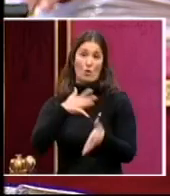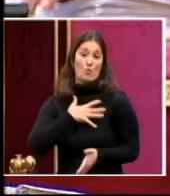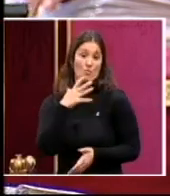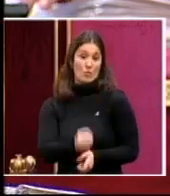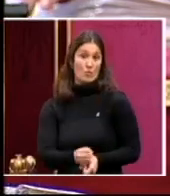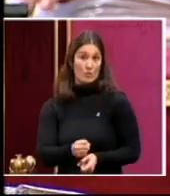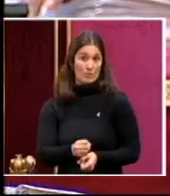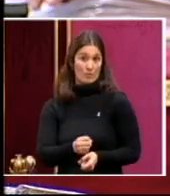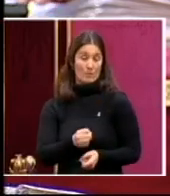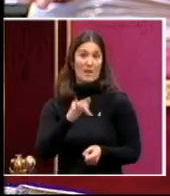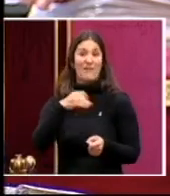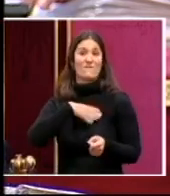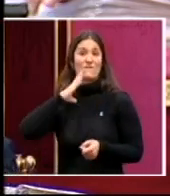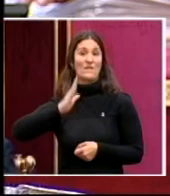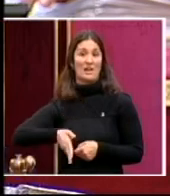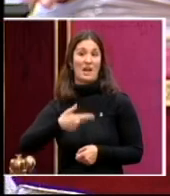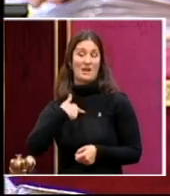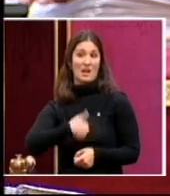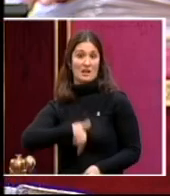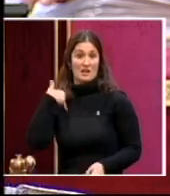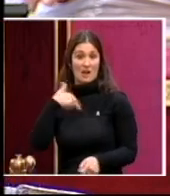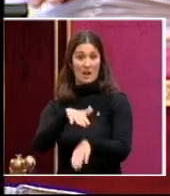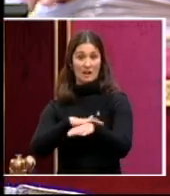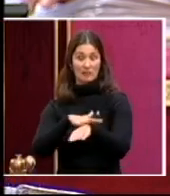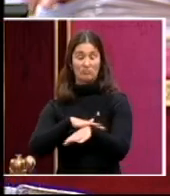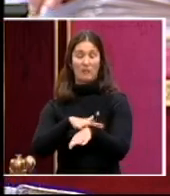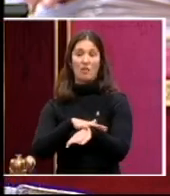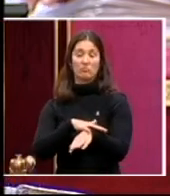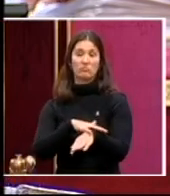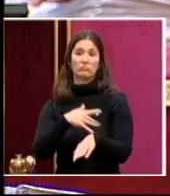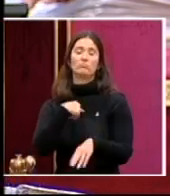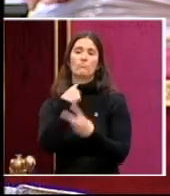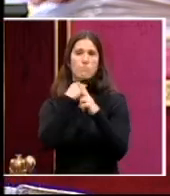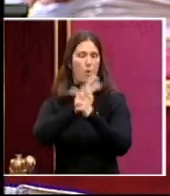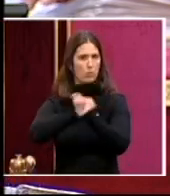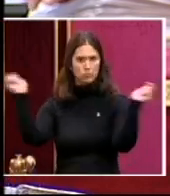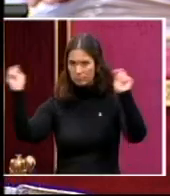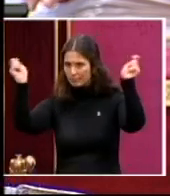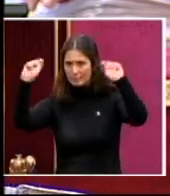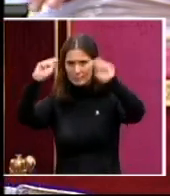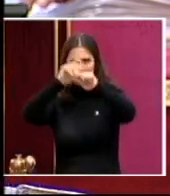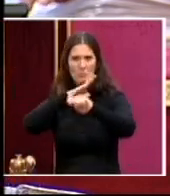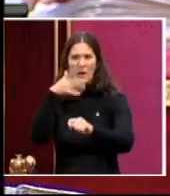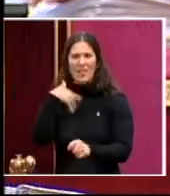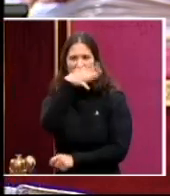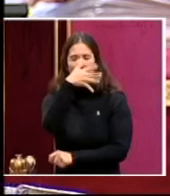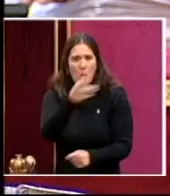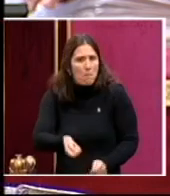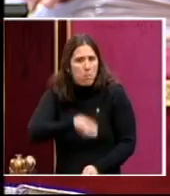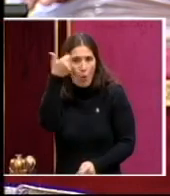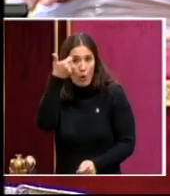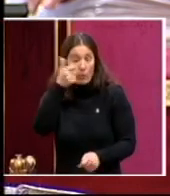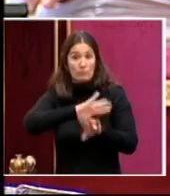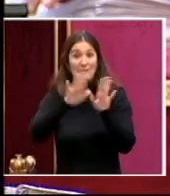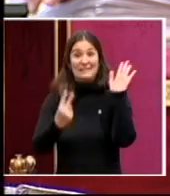Judicial y la Fiscalía General del Estado dan además la voz de alarma por el reducido número de denuncias presentadas.